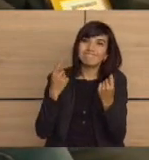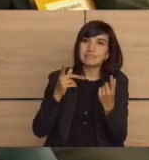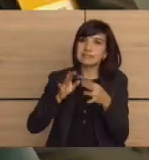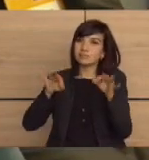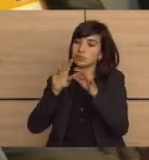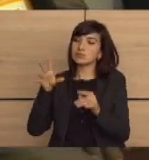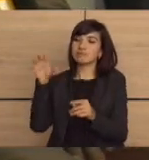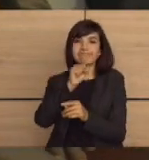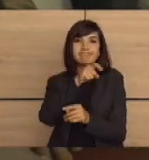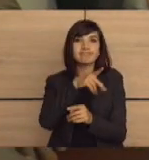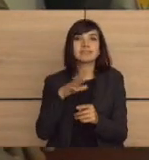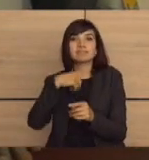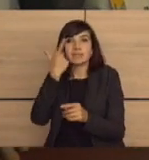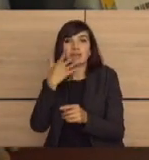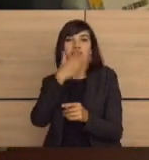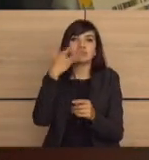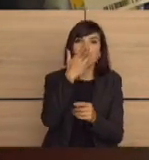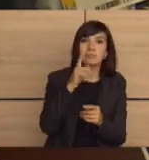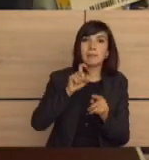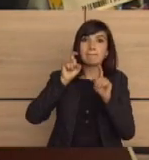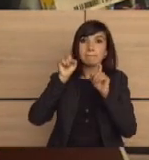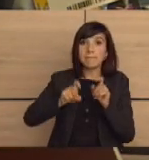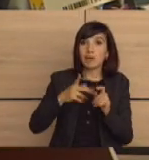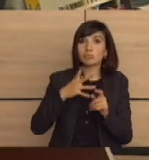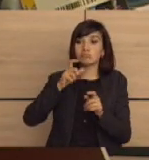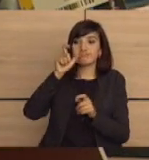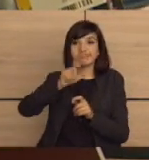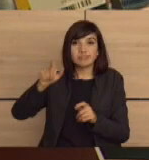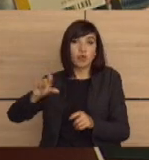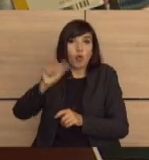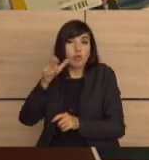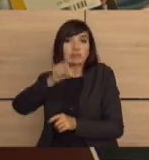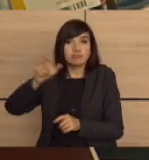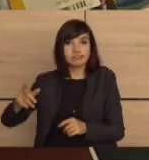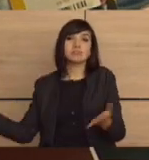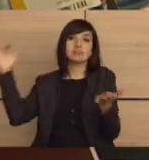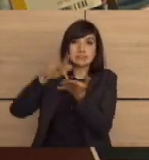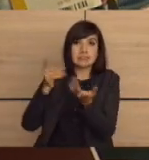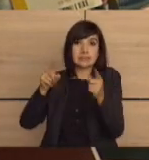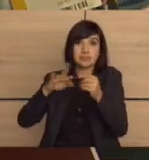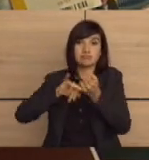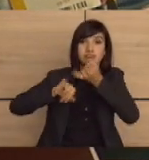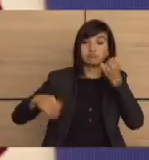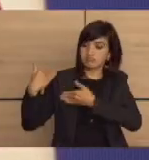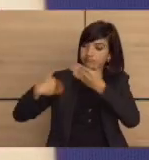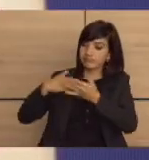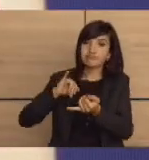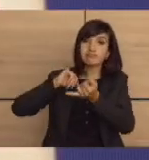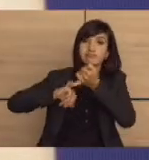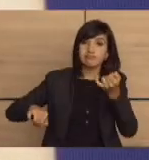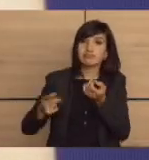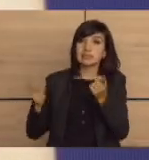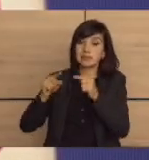no solamente fueron los héroes los que estuvieron allí, ni eran héroes cuando estuvieron, sino que los volvimos. Bueno,